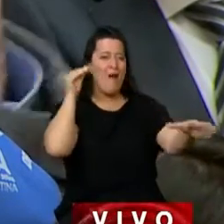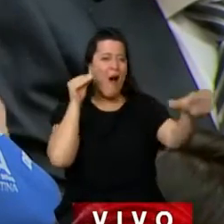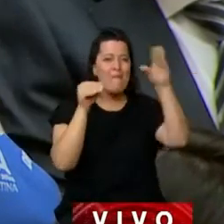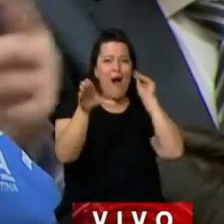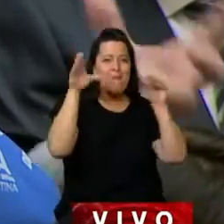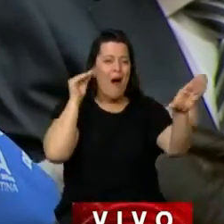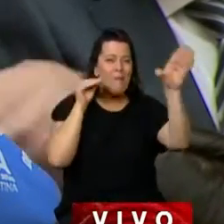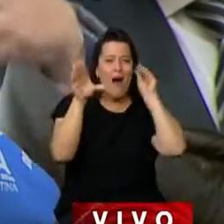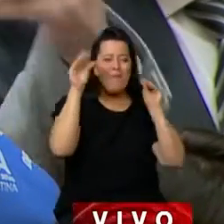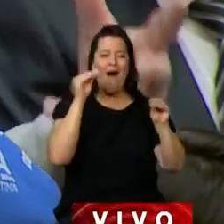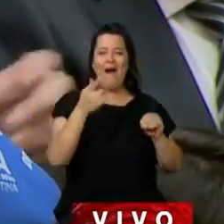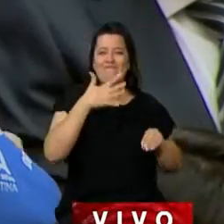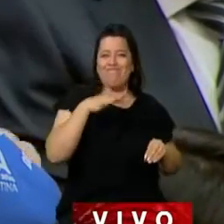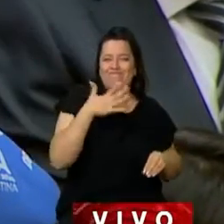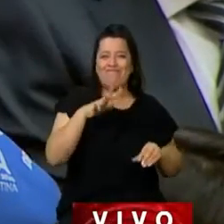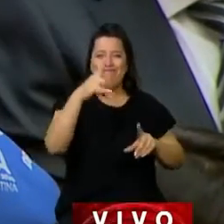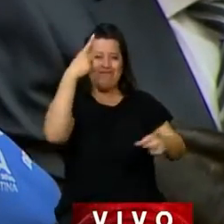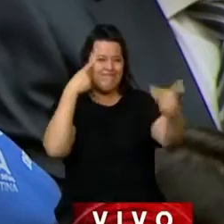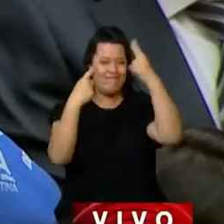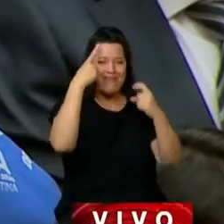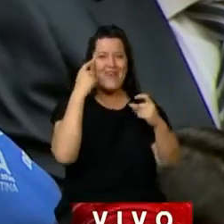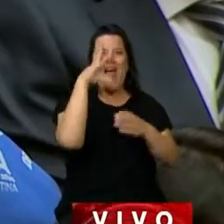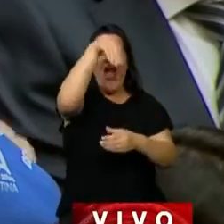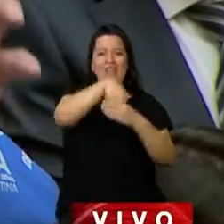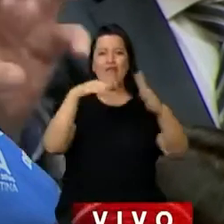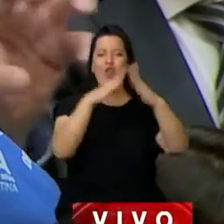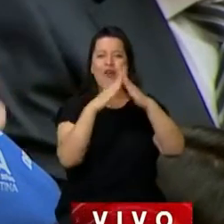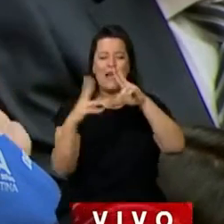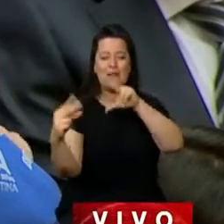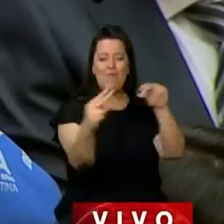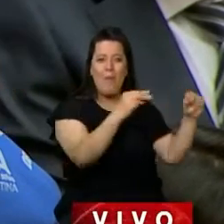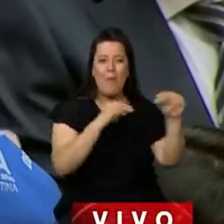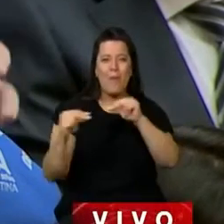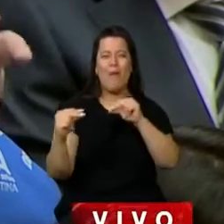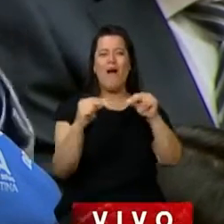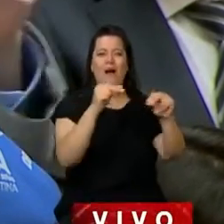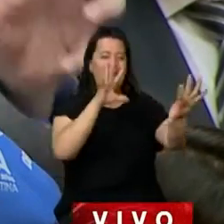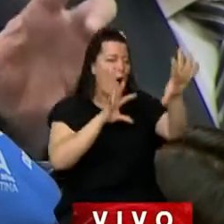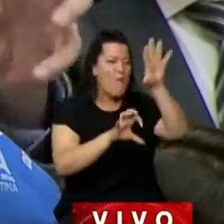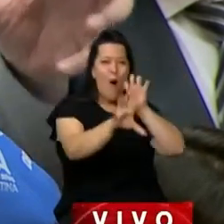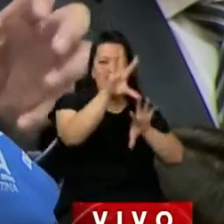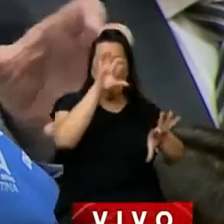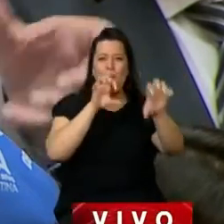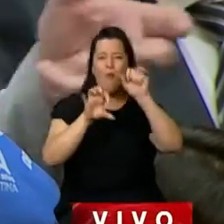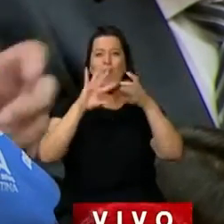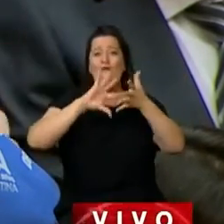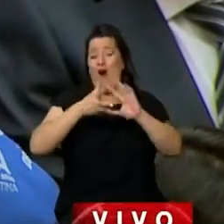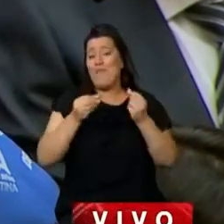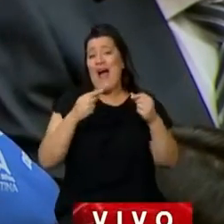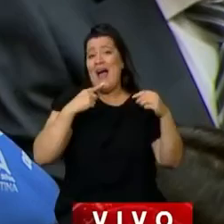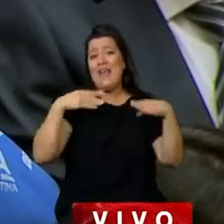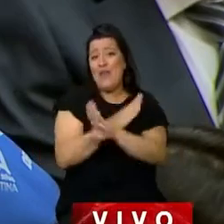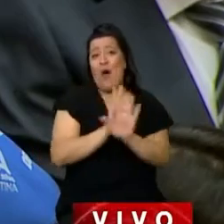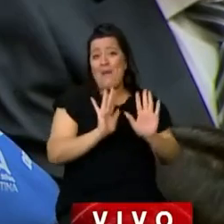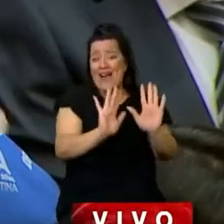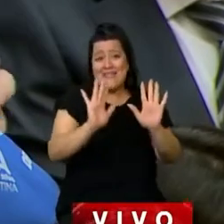escuchamos en la casa, escuchamos permanentemente menciones, ese código que es el lenguaje,